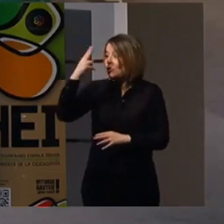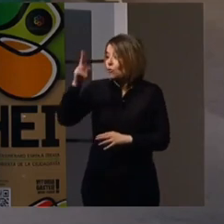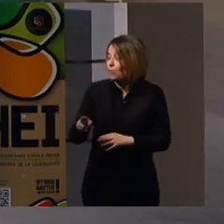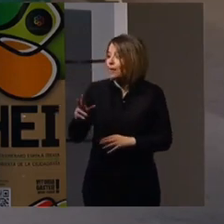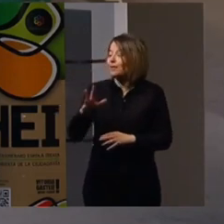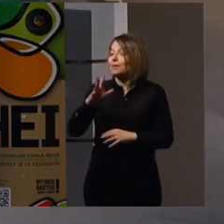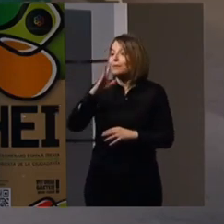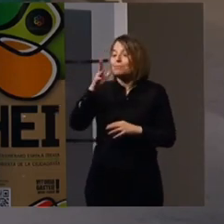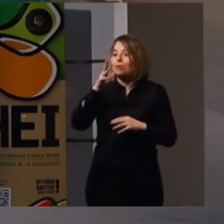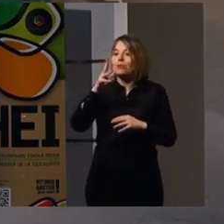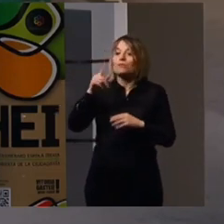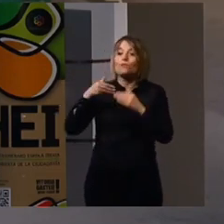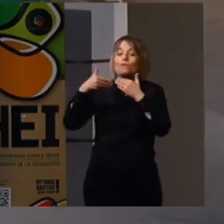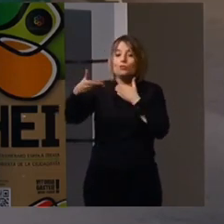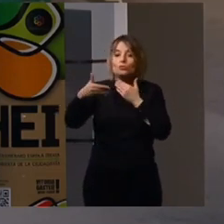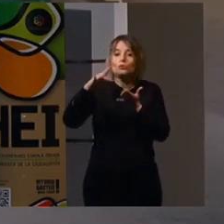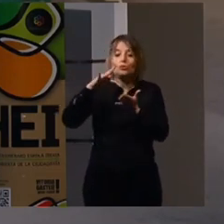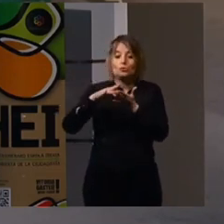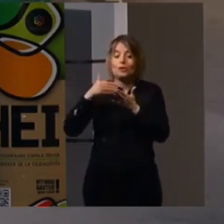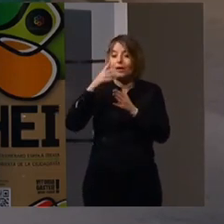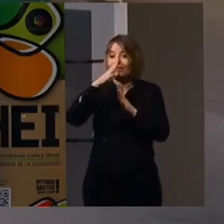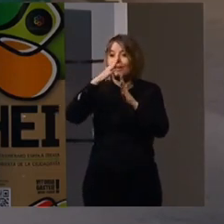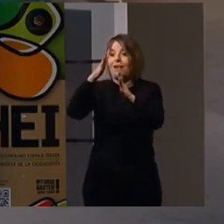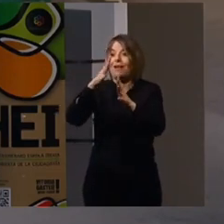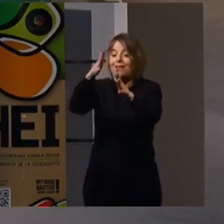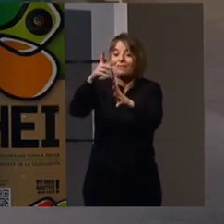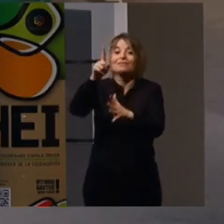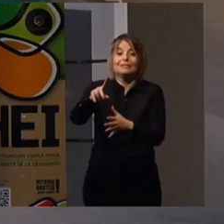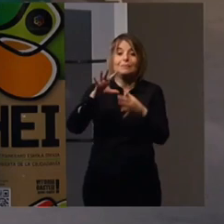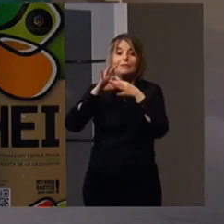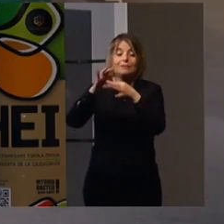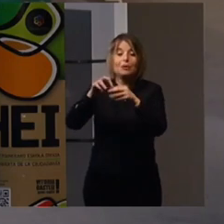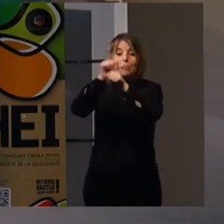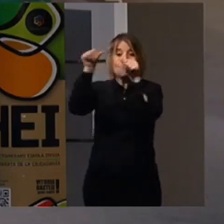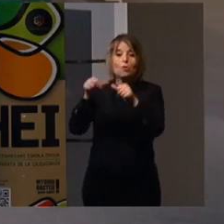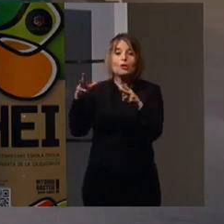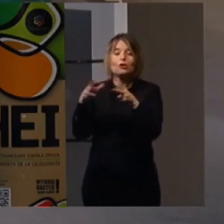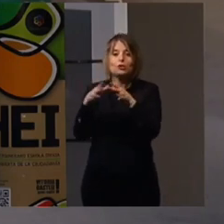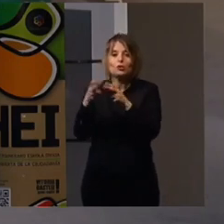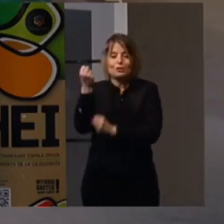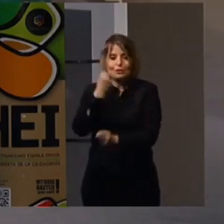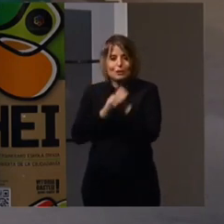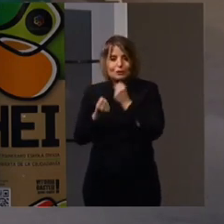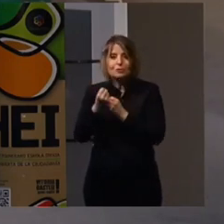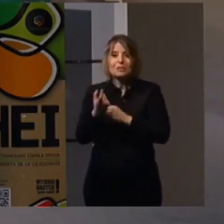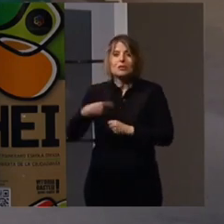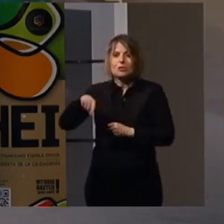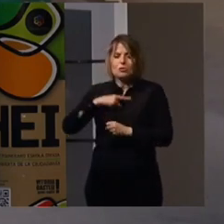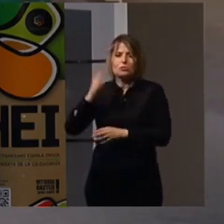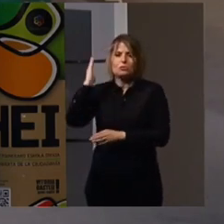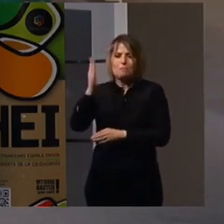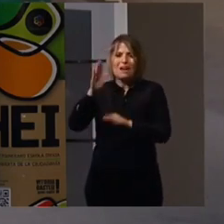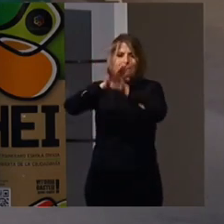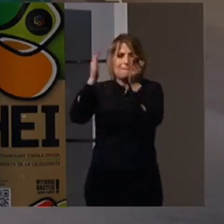porque los fenómenos atmosféricos a los que nos vamos a enfrentar en las próximas décadas también tienen que ver con nuestro modelo socioeconómico y con lo que le hemos estado haciendo